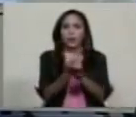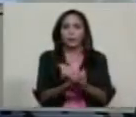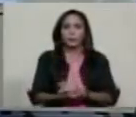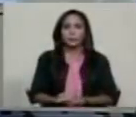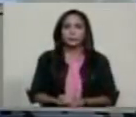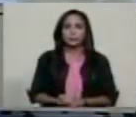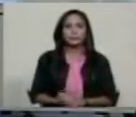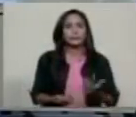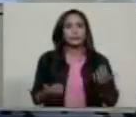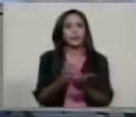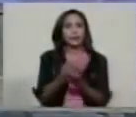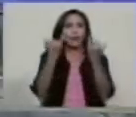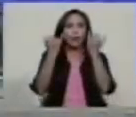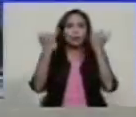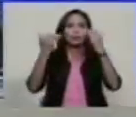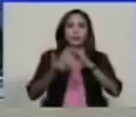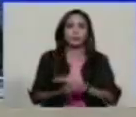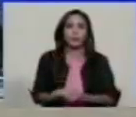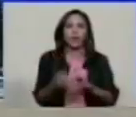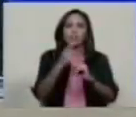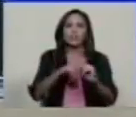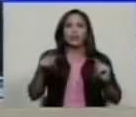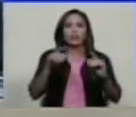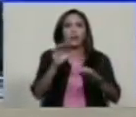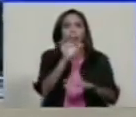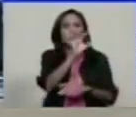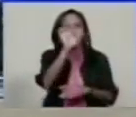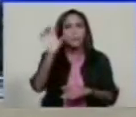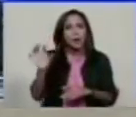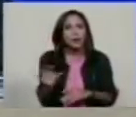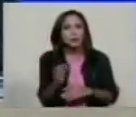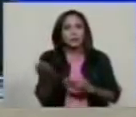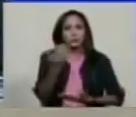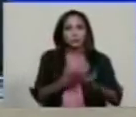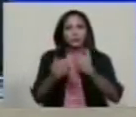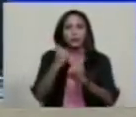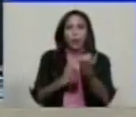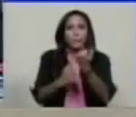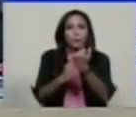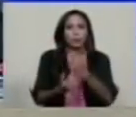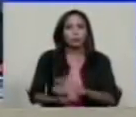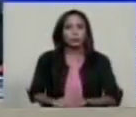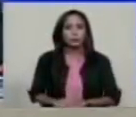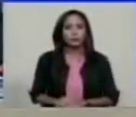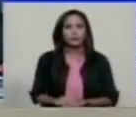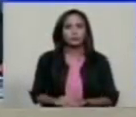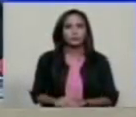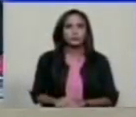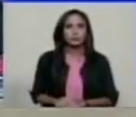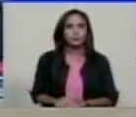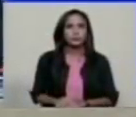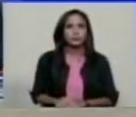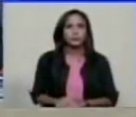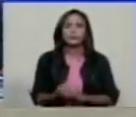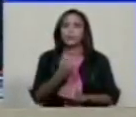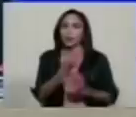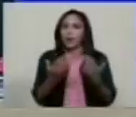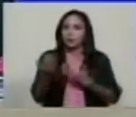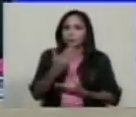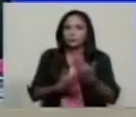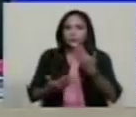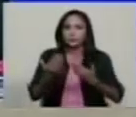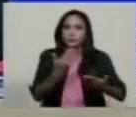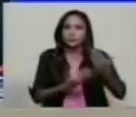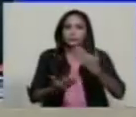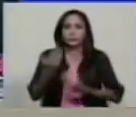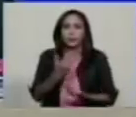mundo pluripolar, pluricéntrico, es nuestro mundo. El mundo unipolar, el